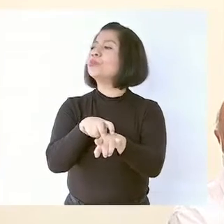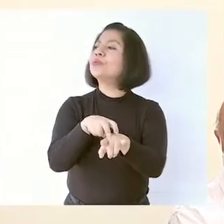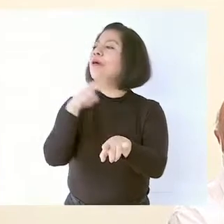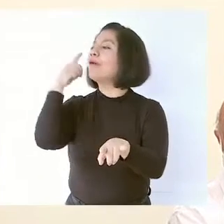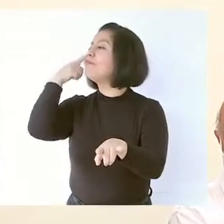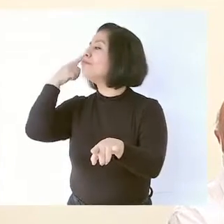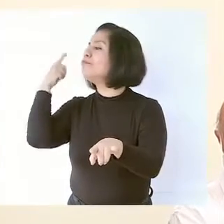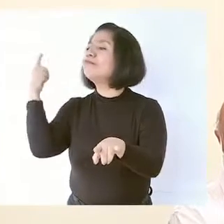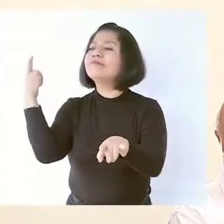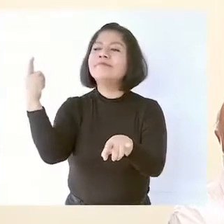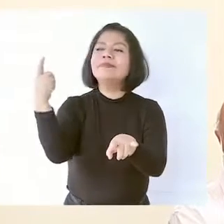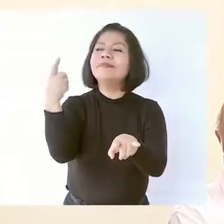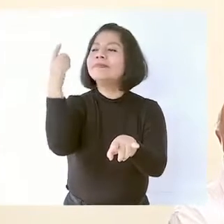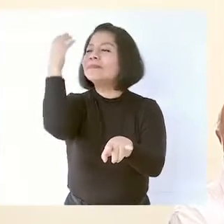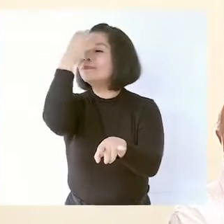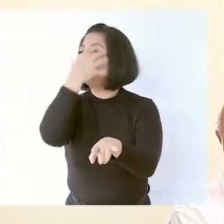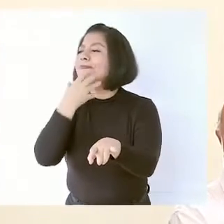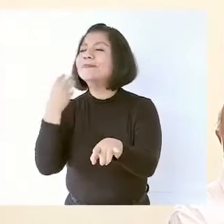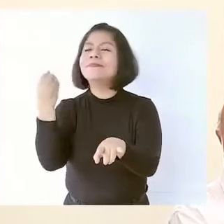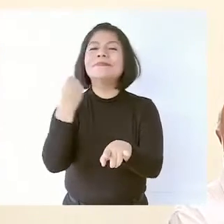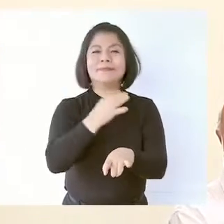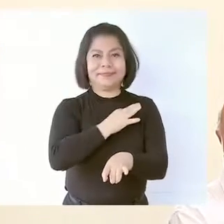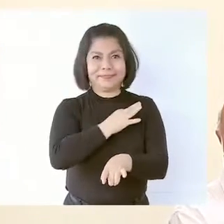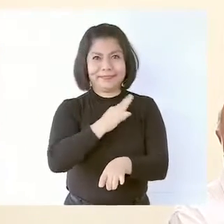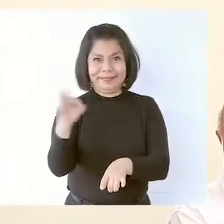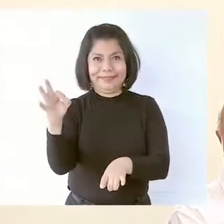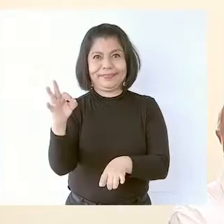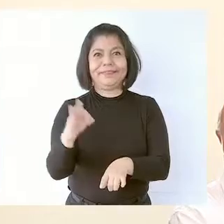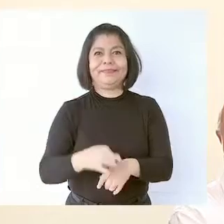en el mundo,